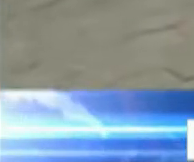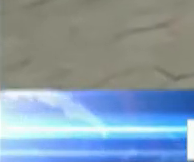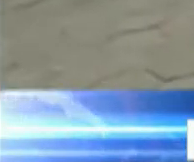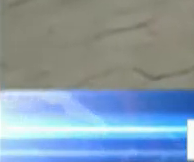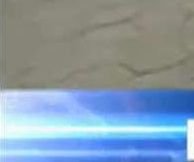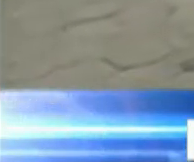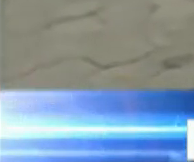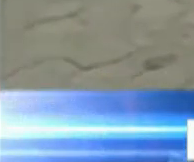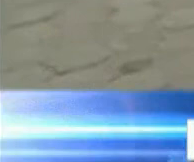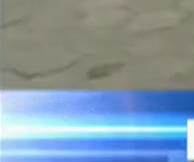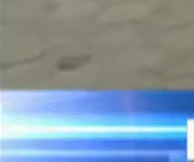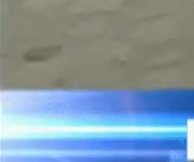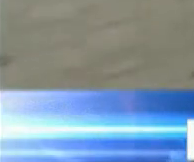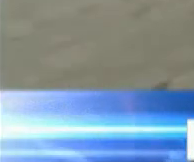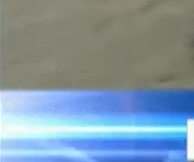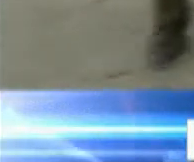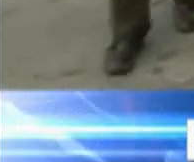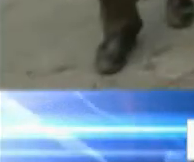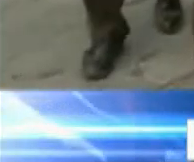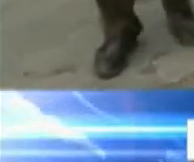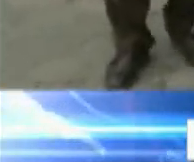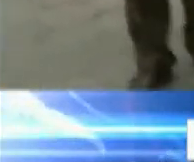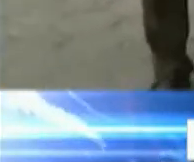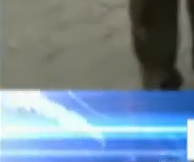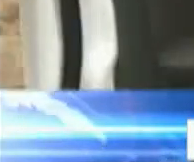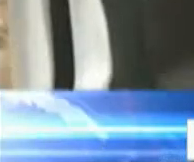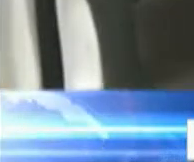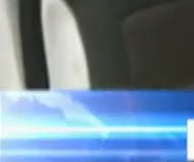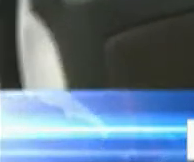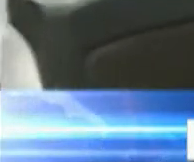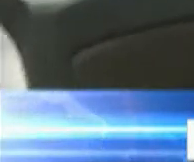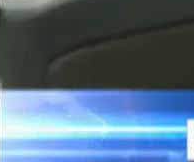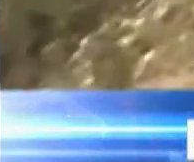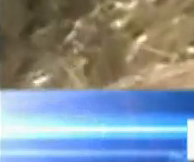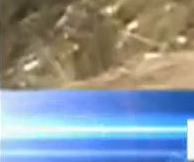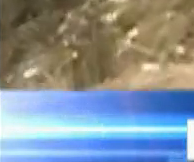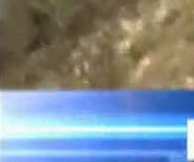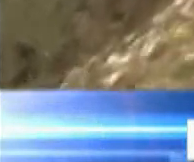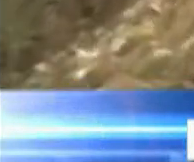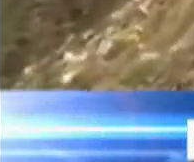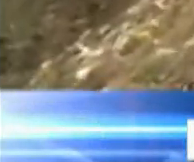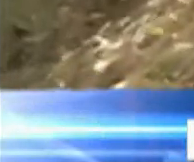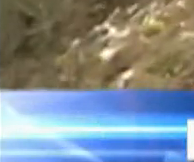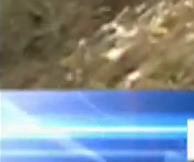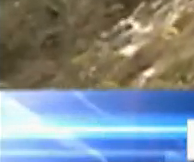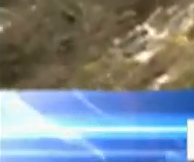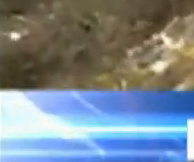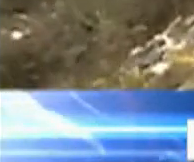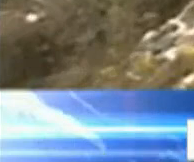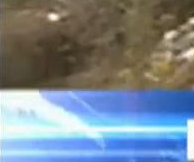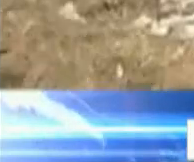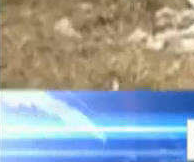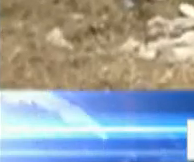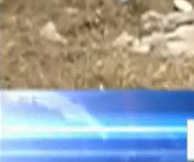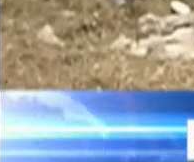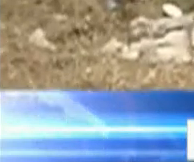que en su intento de fuga se lanzó a una quebrada.